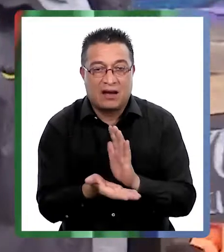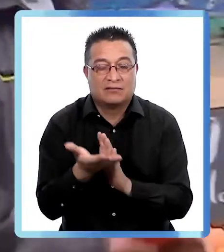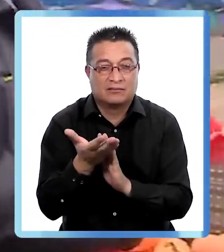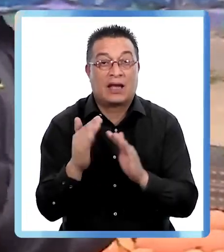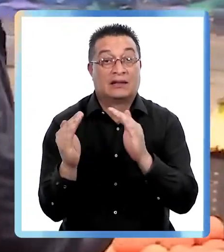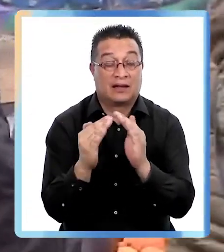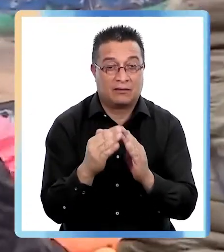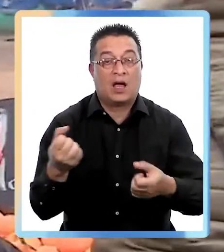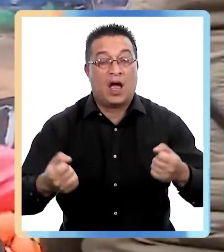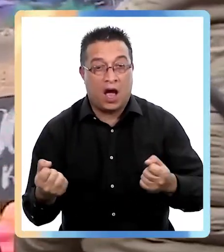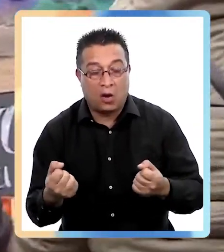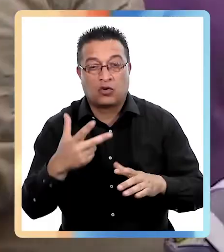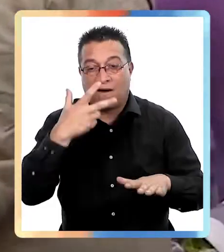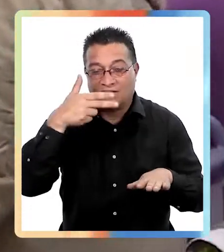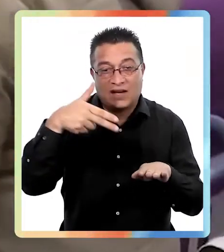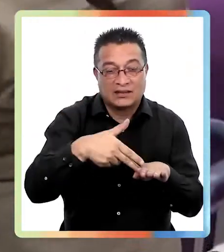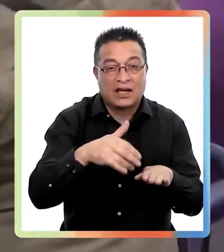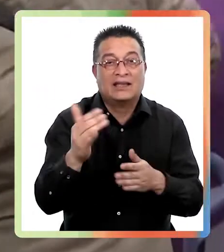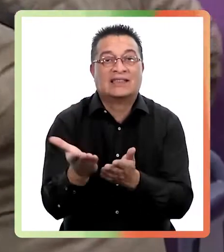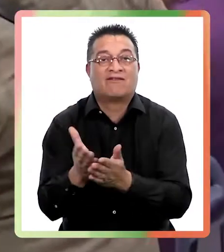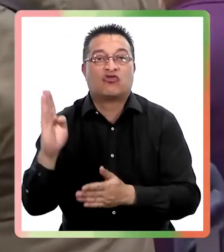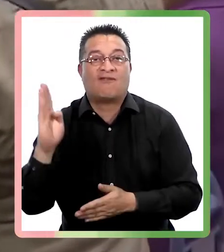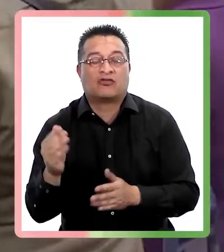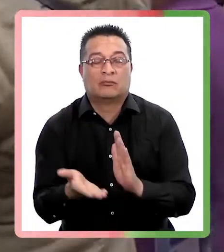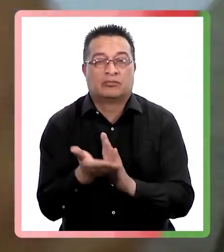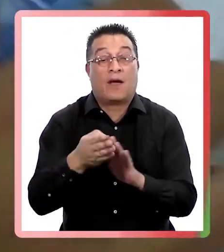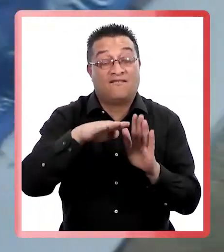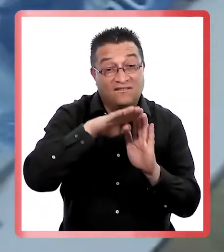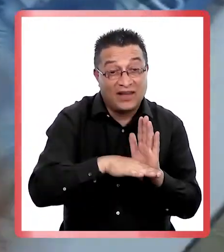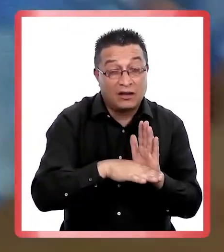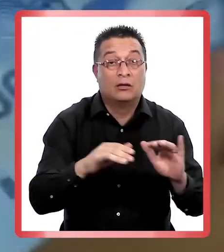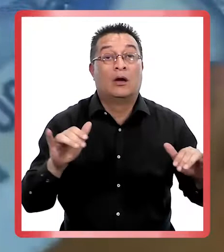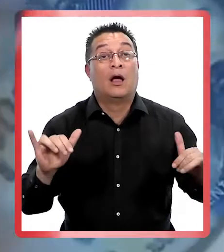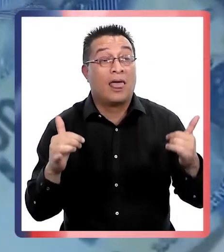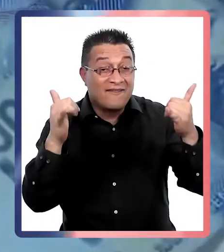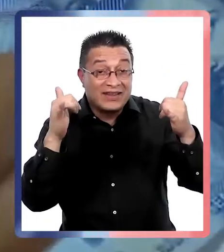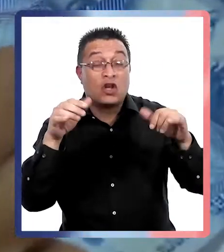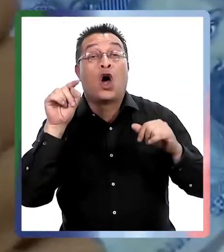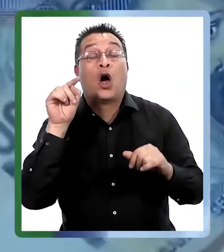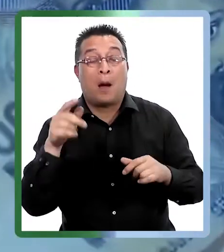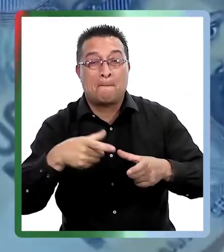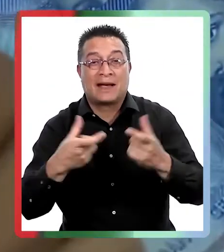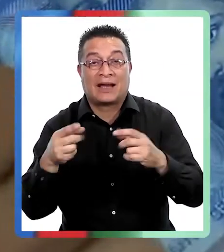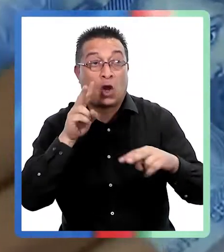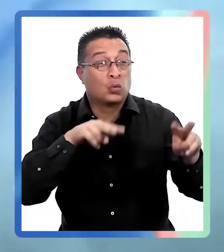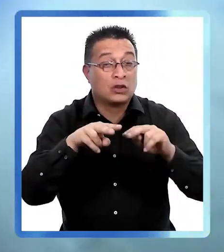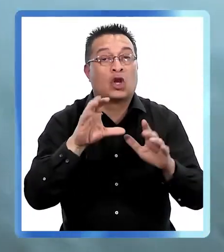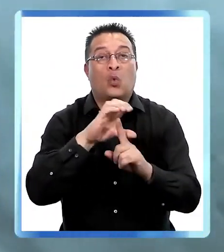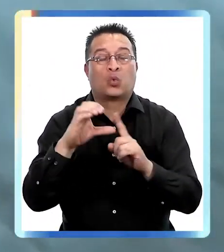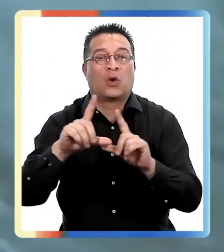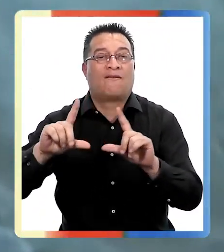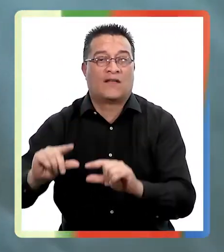la vivienda, los autos, los combustibles y los servicios básicos, y bajan la recreación, los pasajes turísticos y la